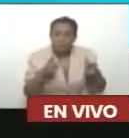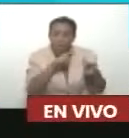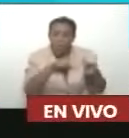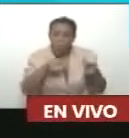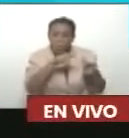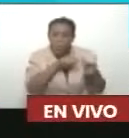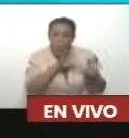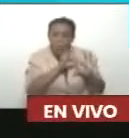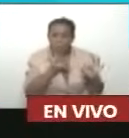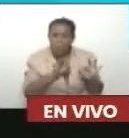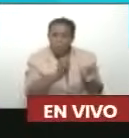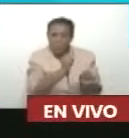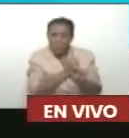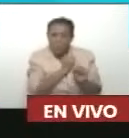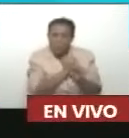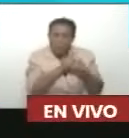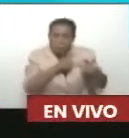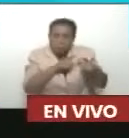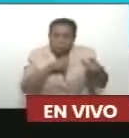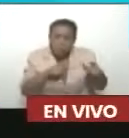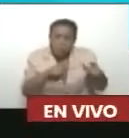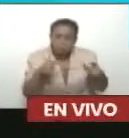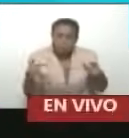la dinámica